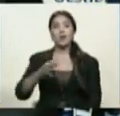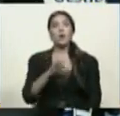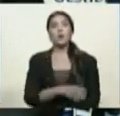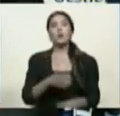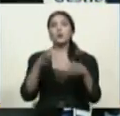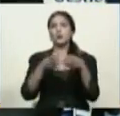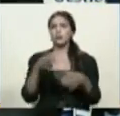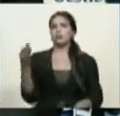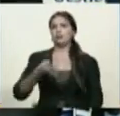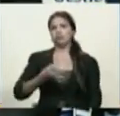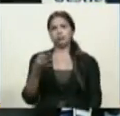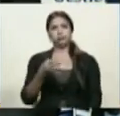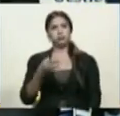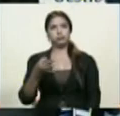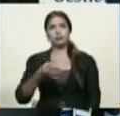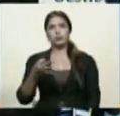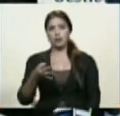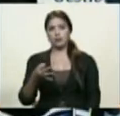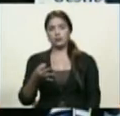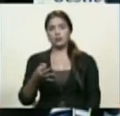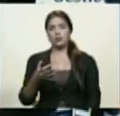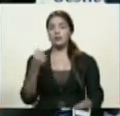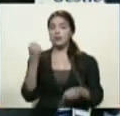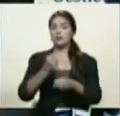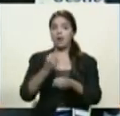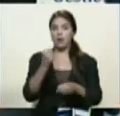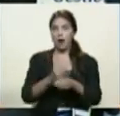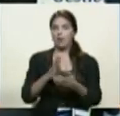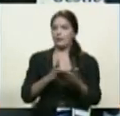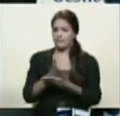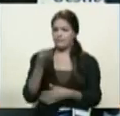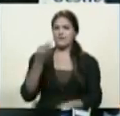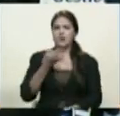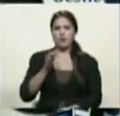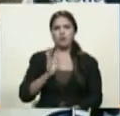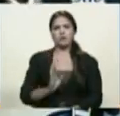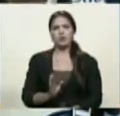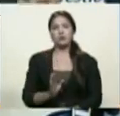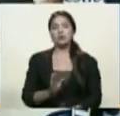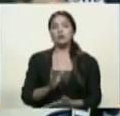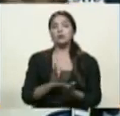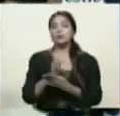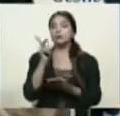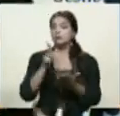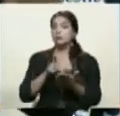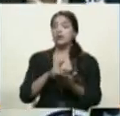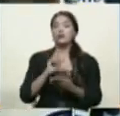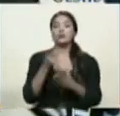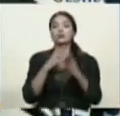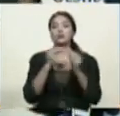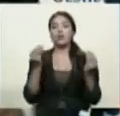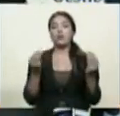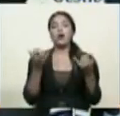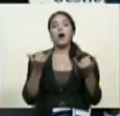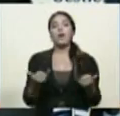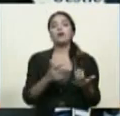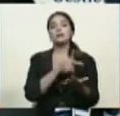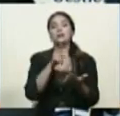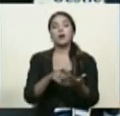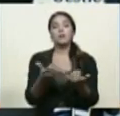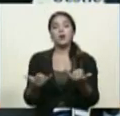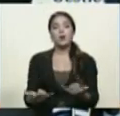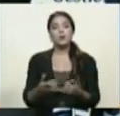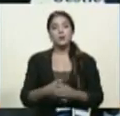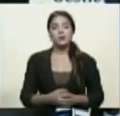honesto de empleados honestos que se suman los que estaban a los que estamos llegando